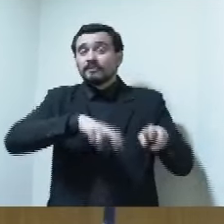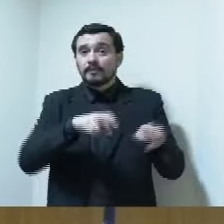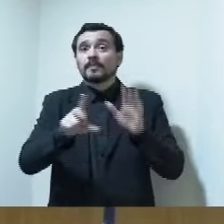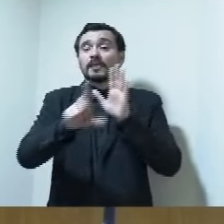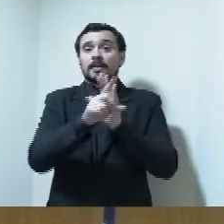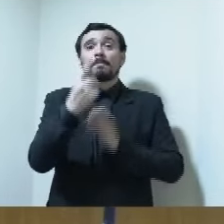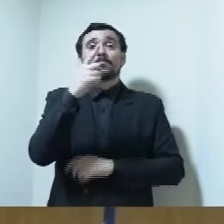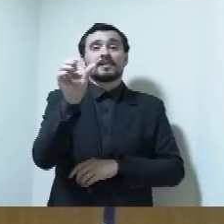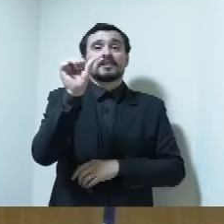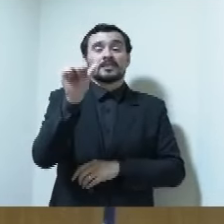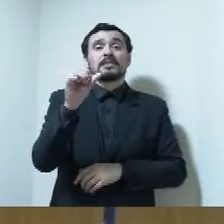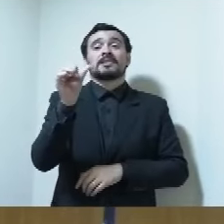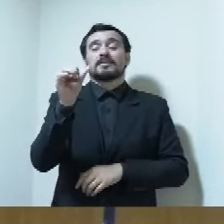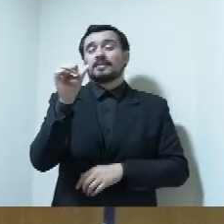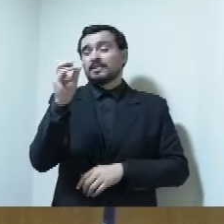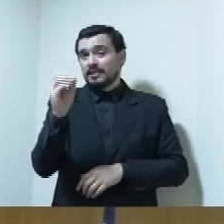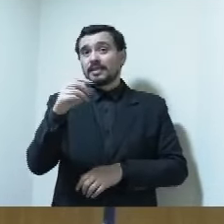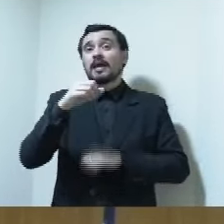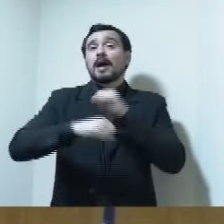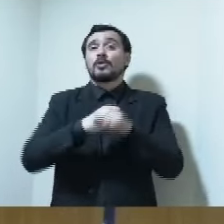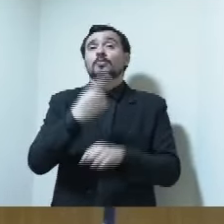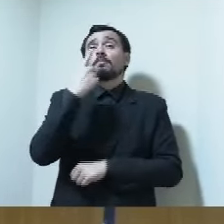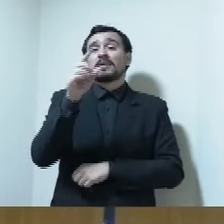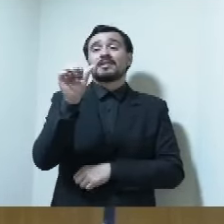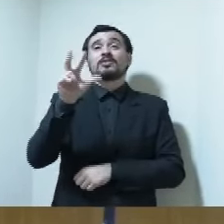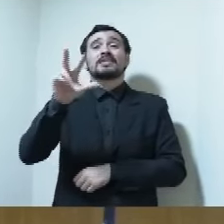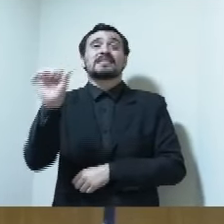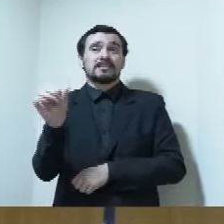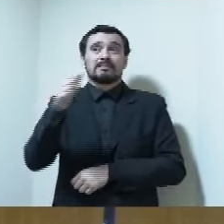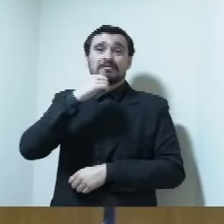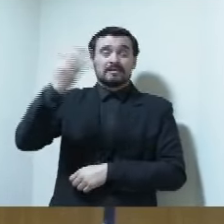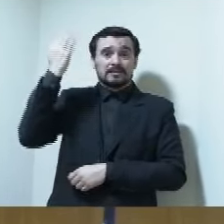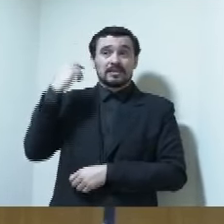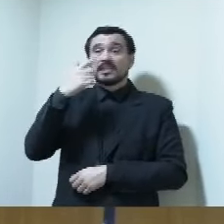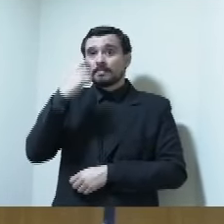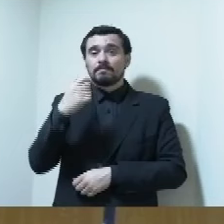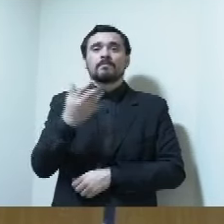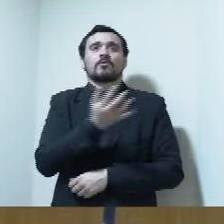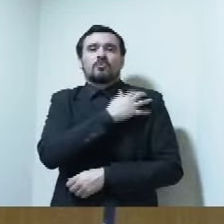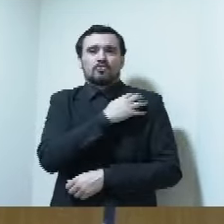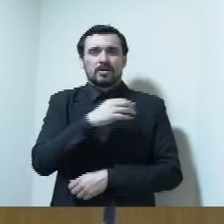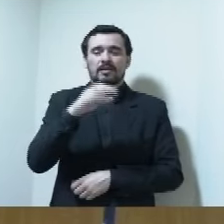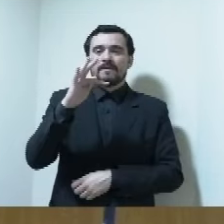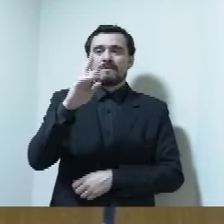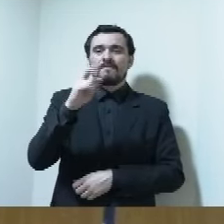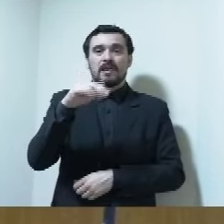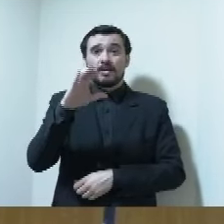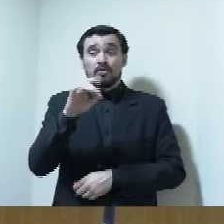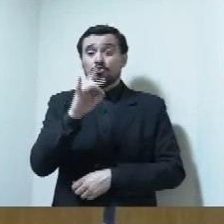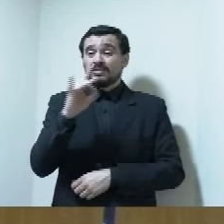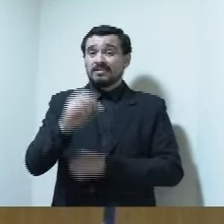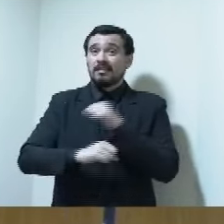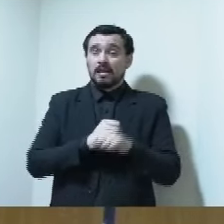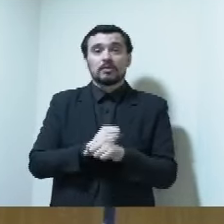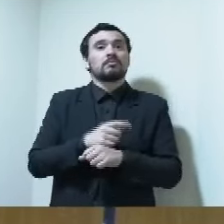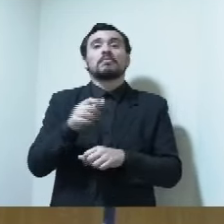ley 1060 del año 1936, promulgada por el coronel Franco. En 88 años solo se